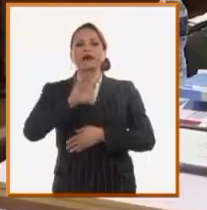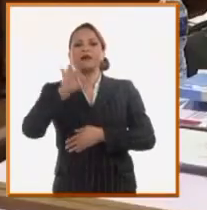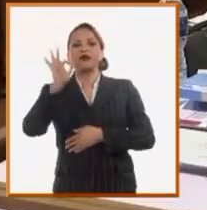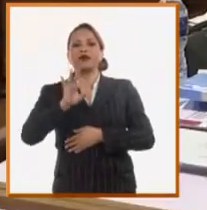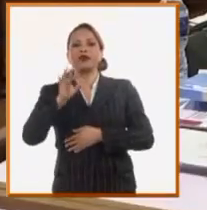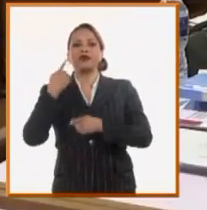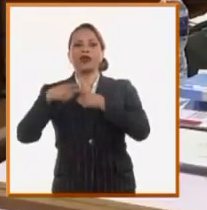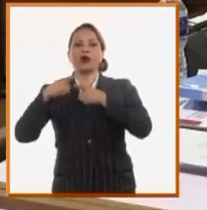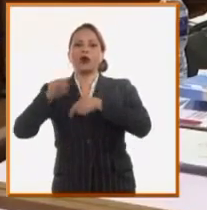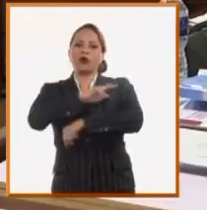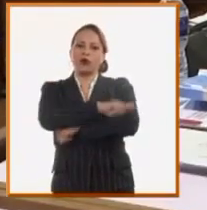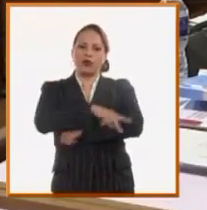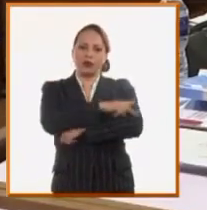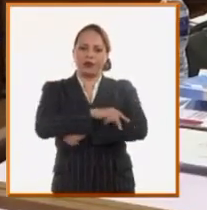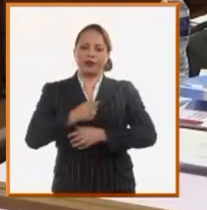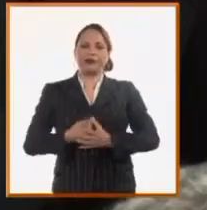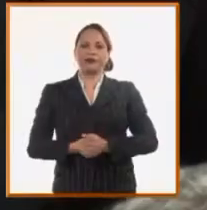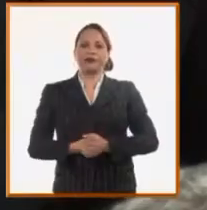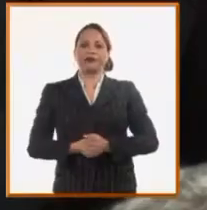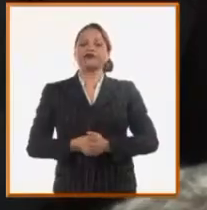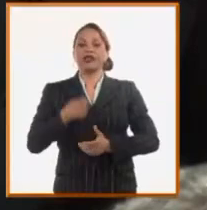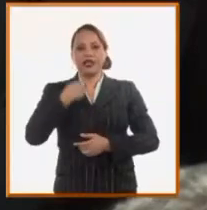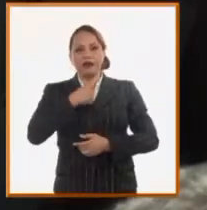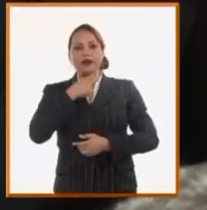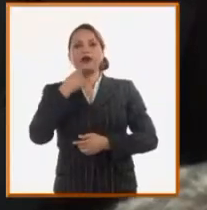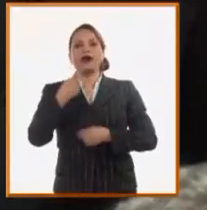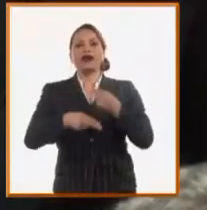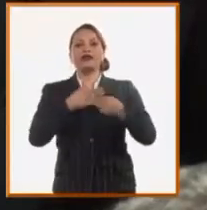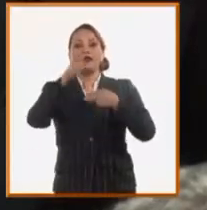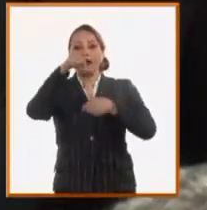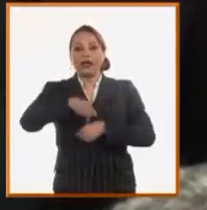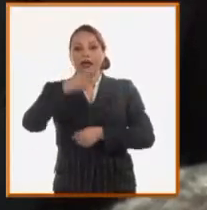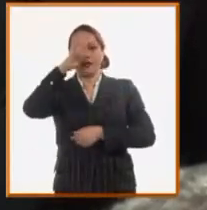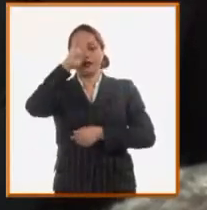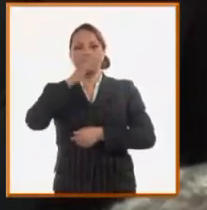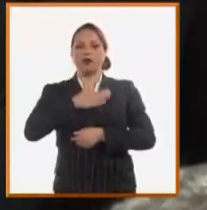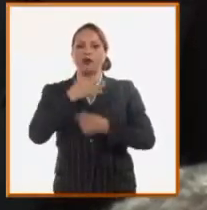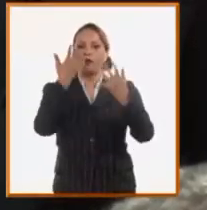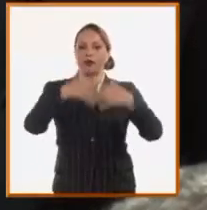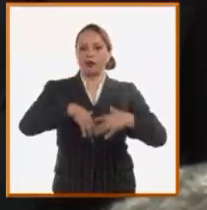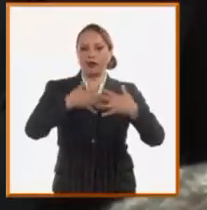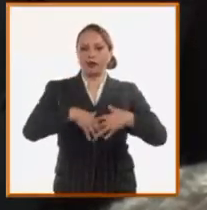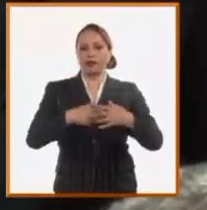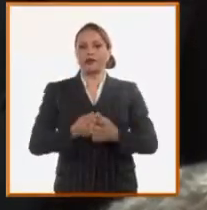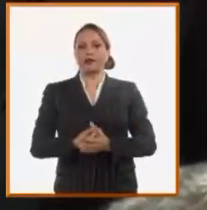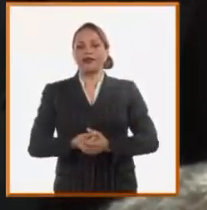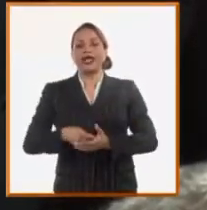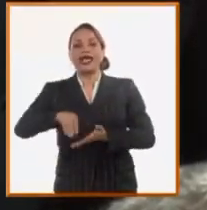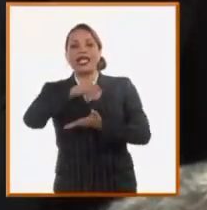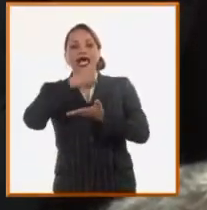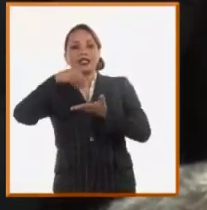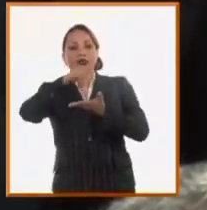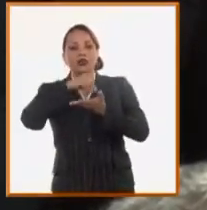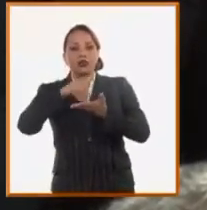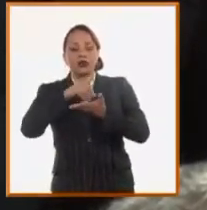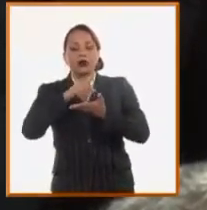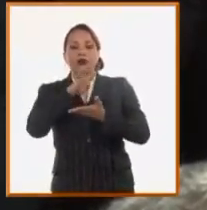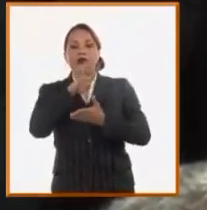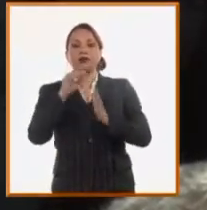importada. La producción azucarera, estamos proyectando para el 2024 una producción de azúcar crudo de 412.000